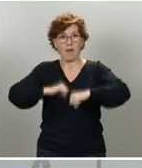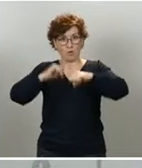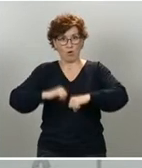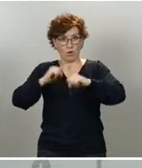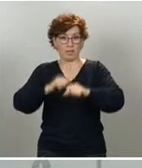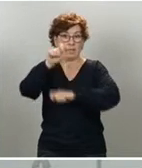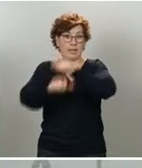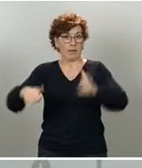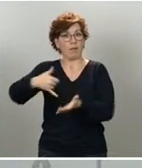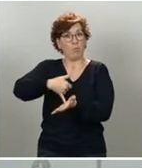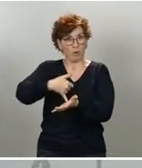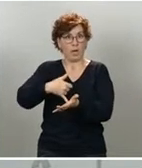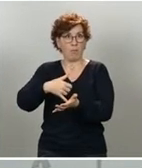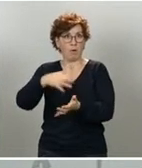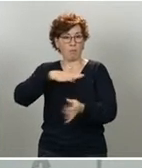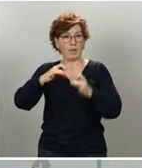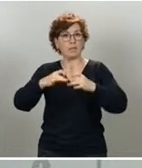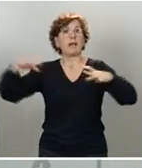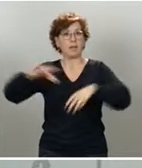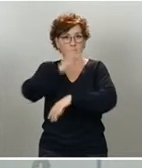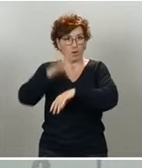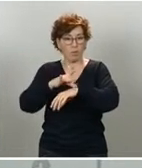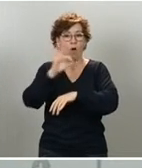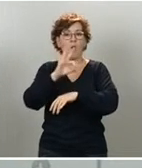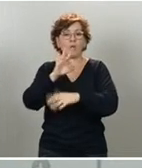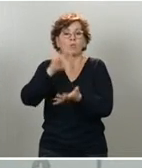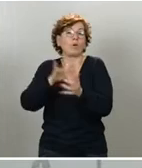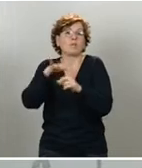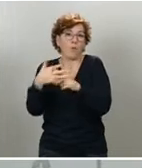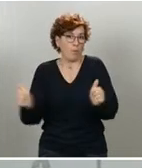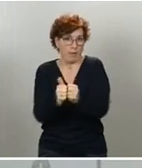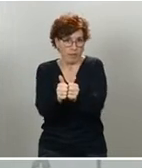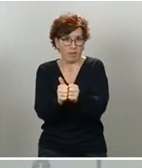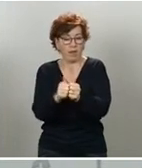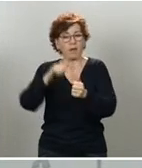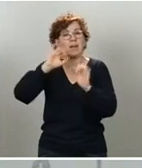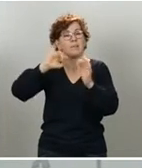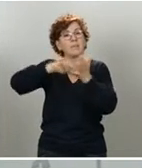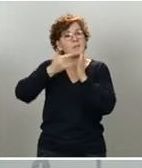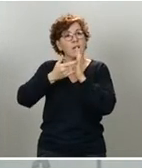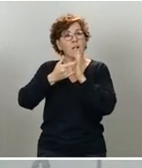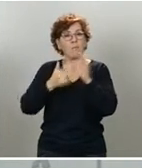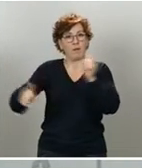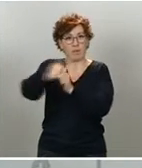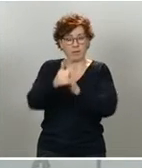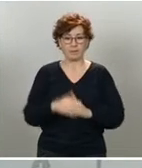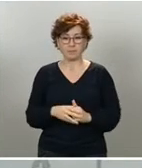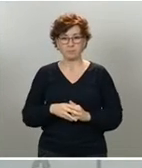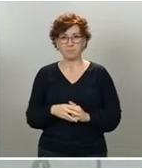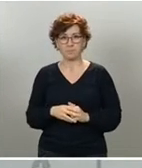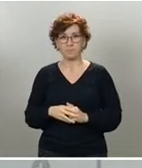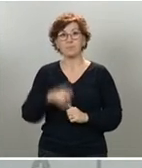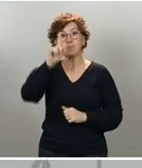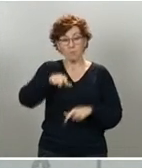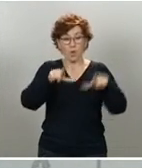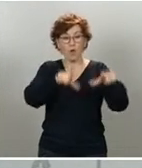también para las personas con algún tipo de dependencia. Y, por su parte, los comercios y locales de servicios que permanecían